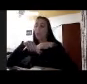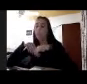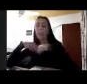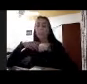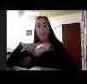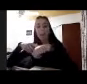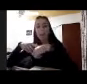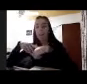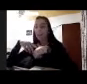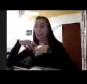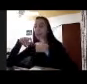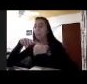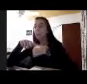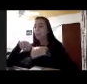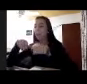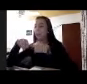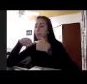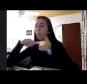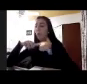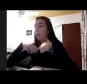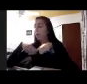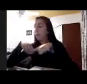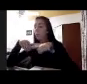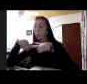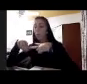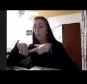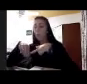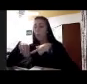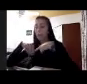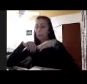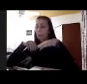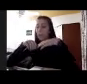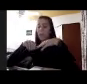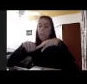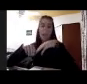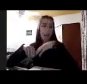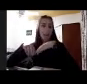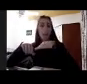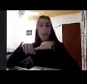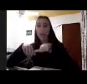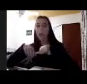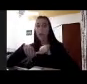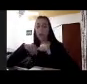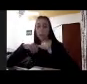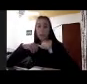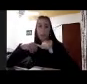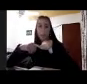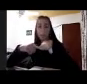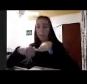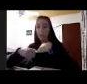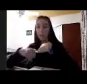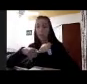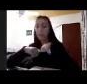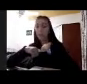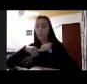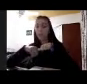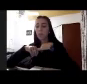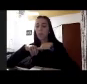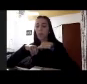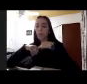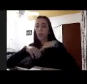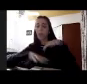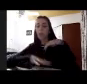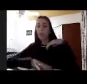conceptos del estar en la vivienda, de comer, dormir, trabajar, estudiar, también los